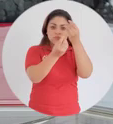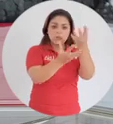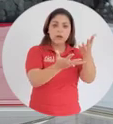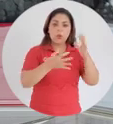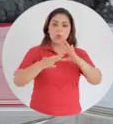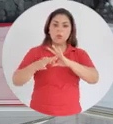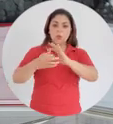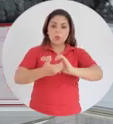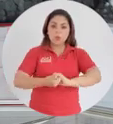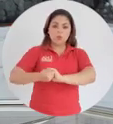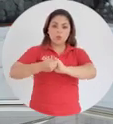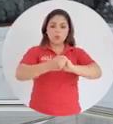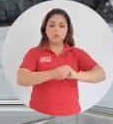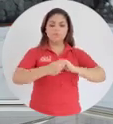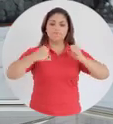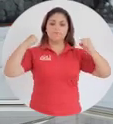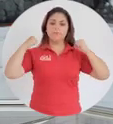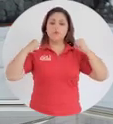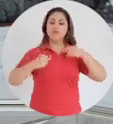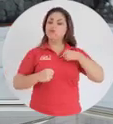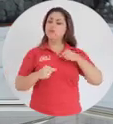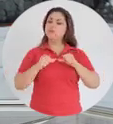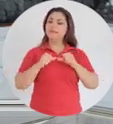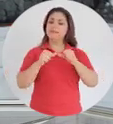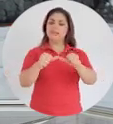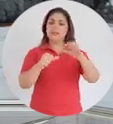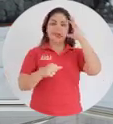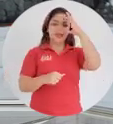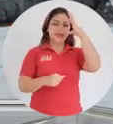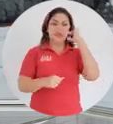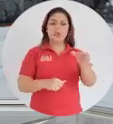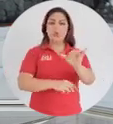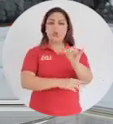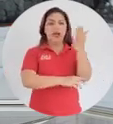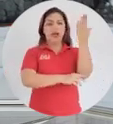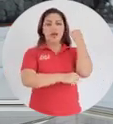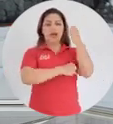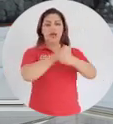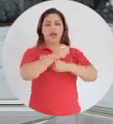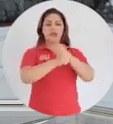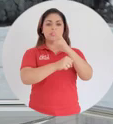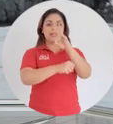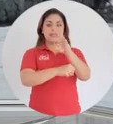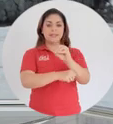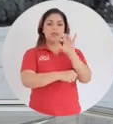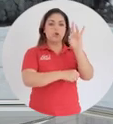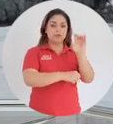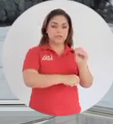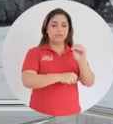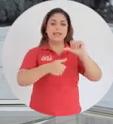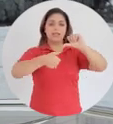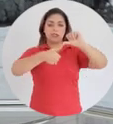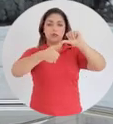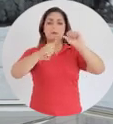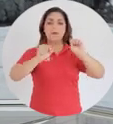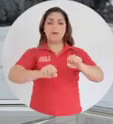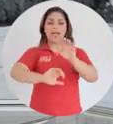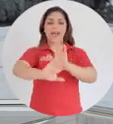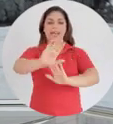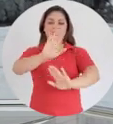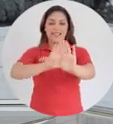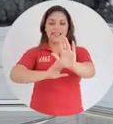En los diferentes esfuerzos, yo sigo creyendo, como creí en los años 70 y 80, que Centroamérica puede salir